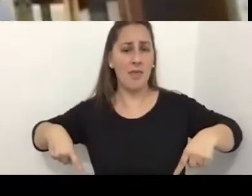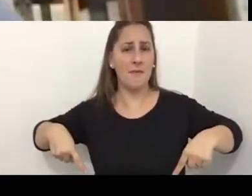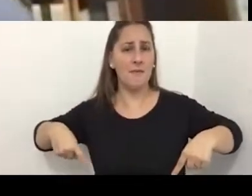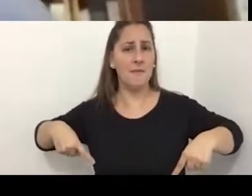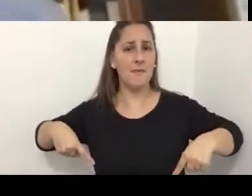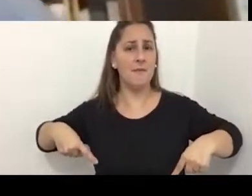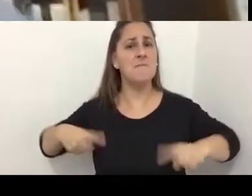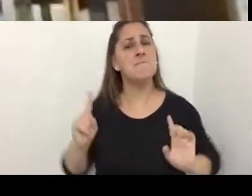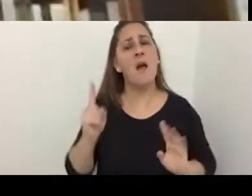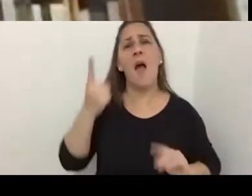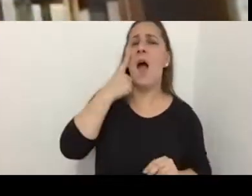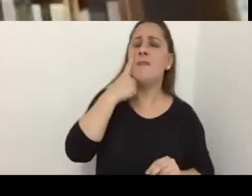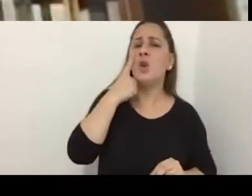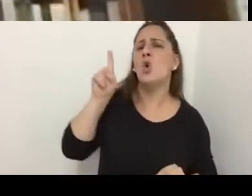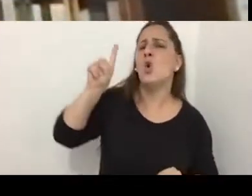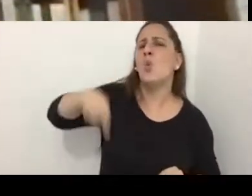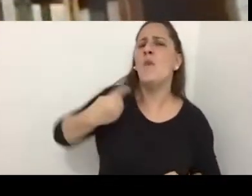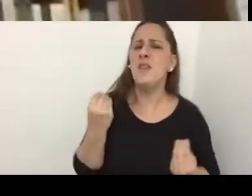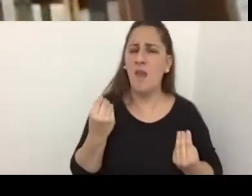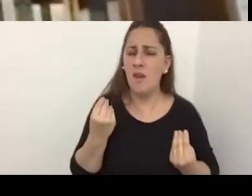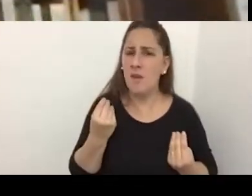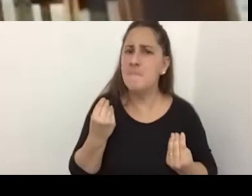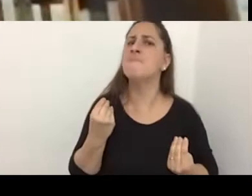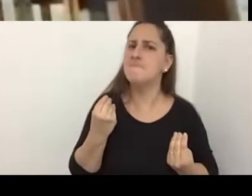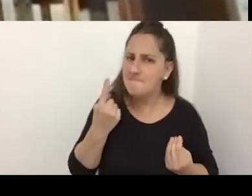habría que ver de dónde viene también.